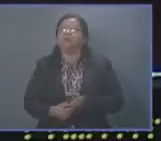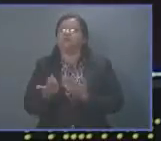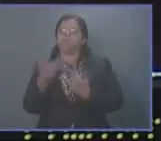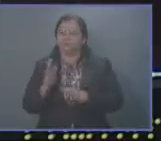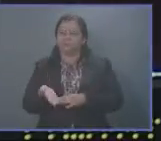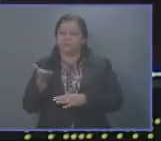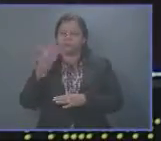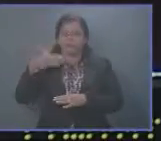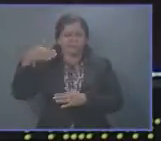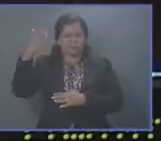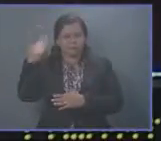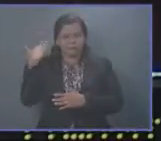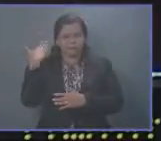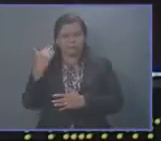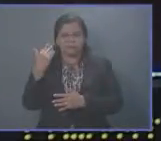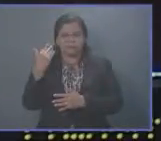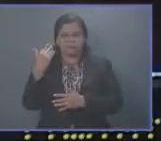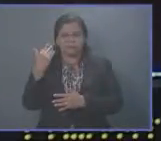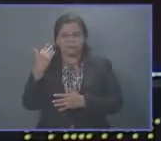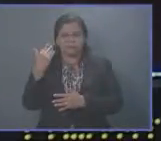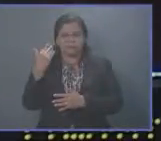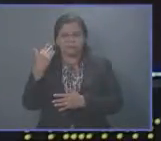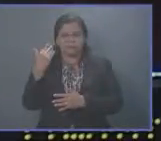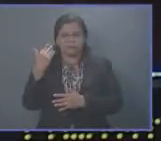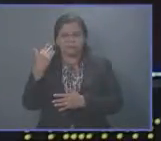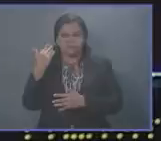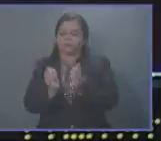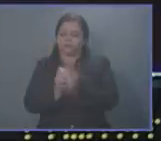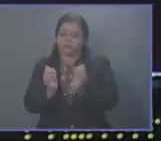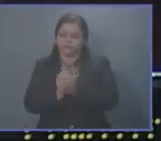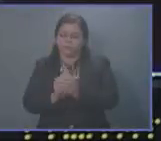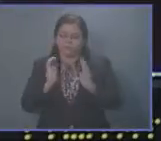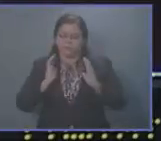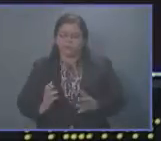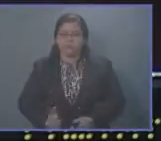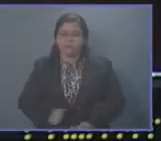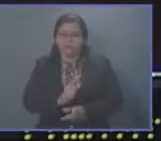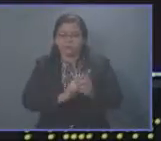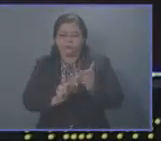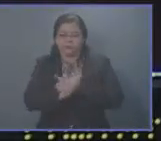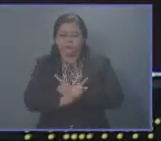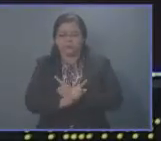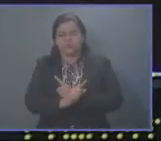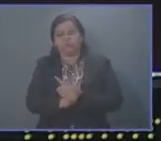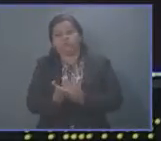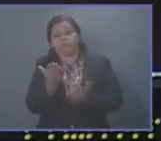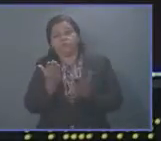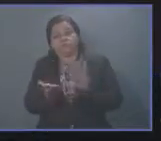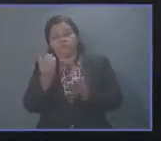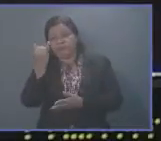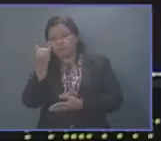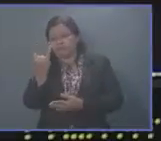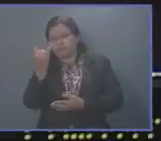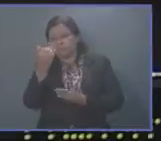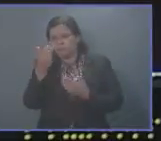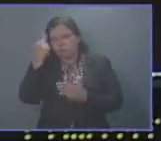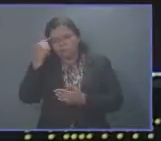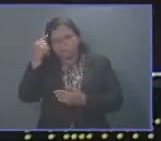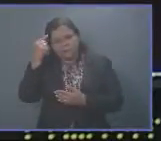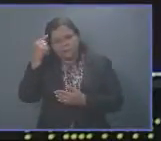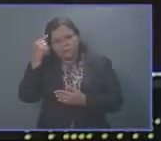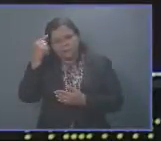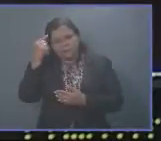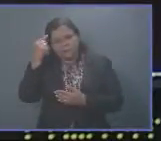algún momento en riesgo por el cambio de gobierno que podía significar otro diseño del proceso de cómo